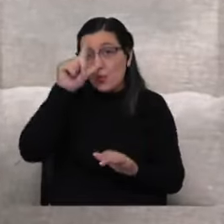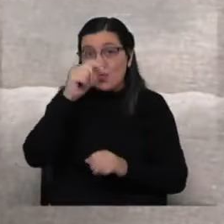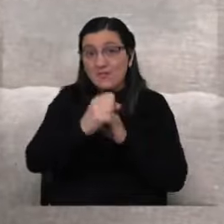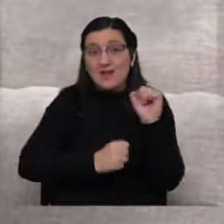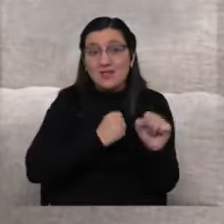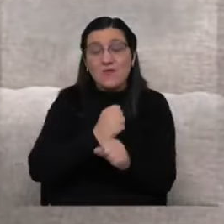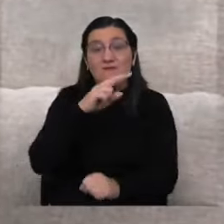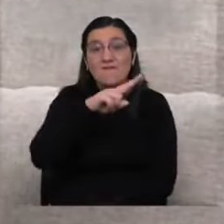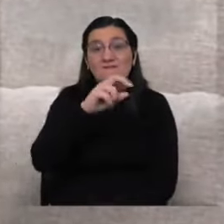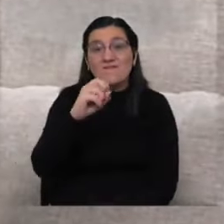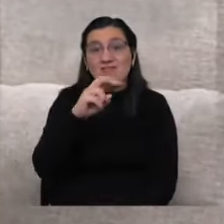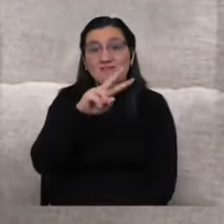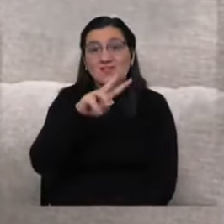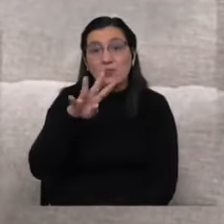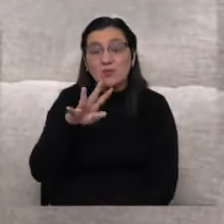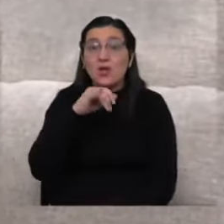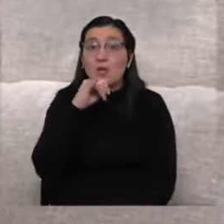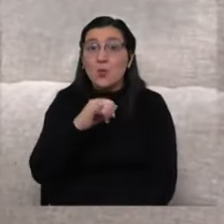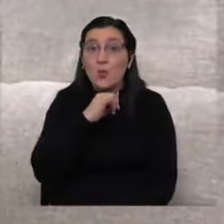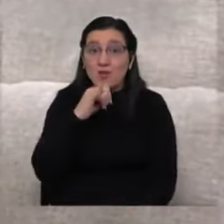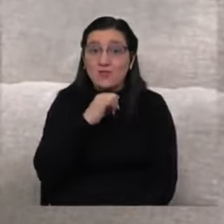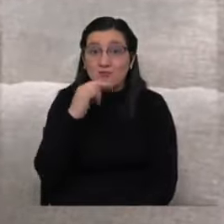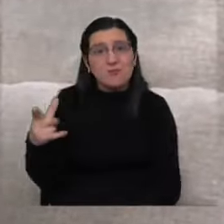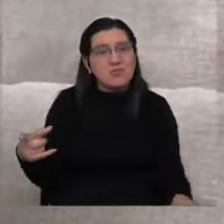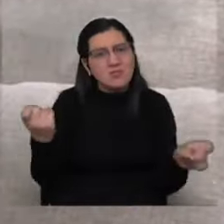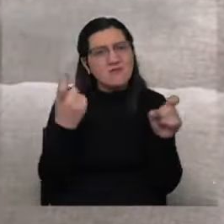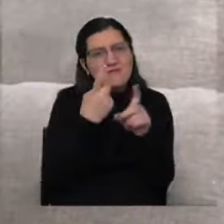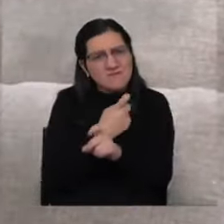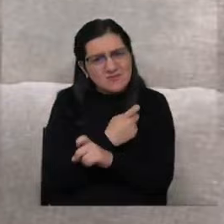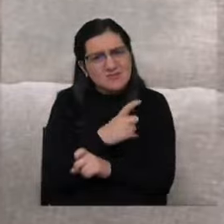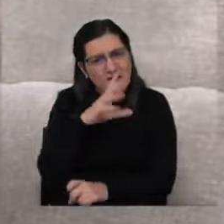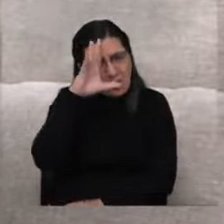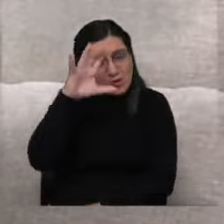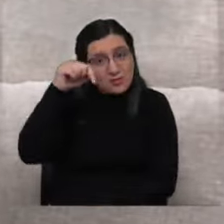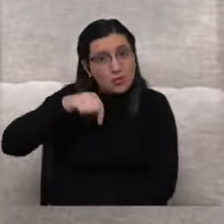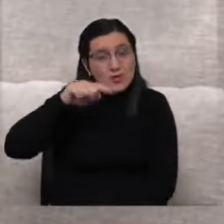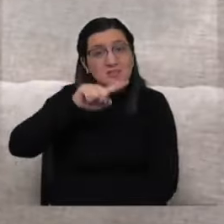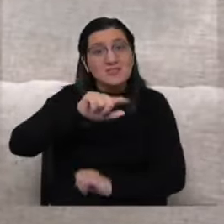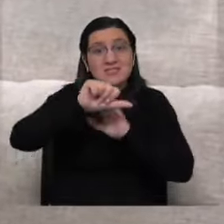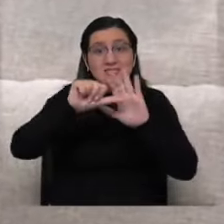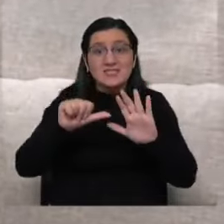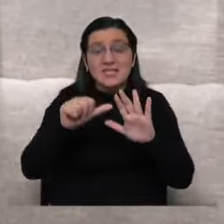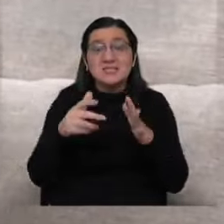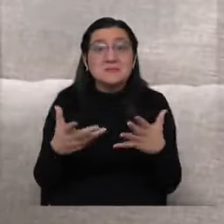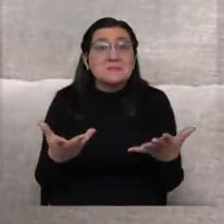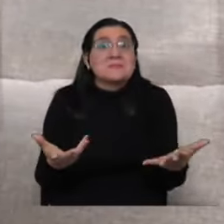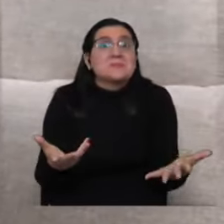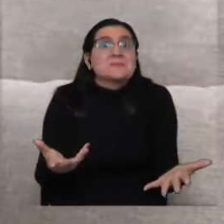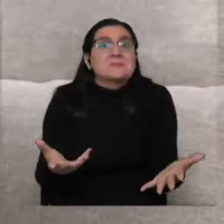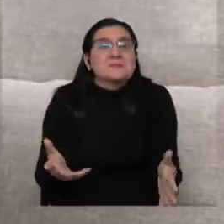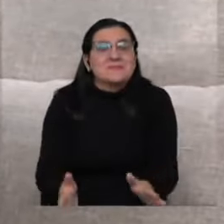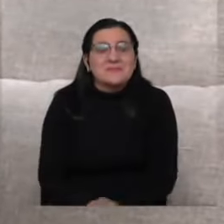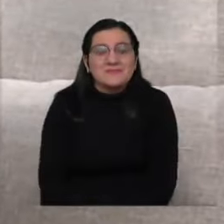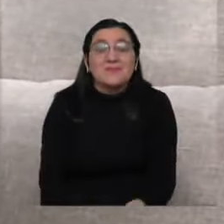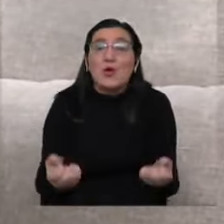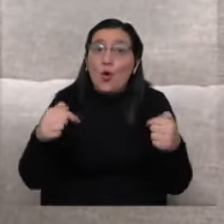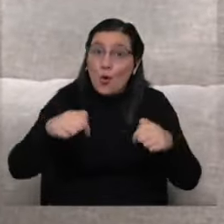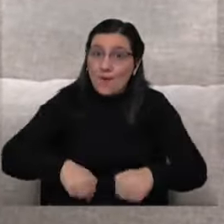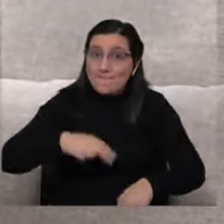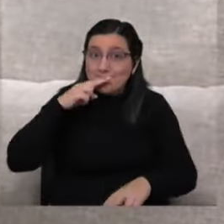2024 señora le cuento que me costó mucho retener que hoy era 16 negación con el día vaya saber uno que hoy